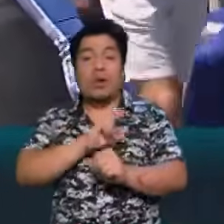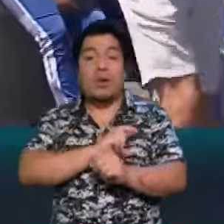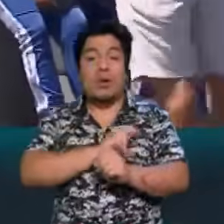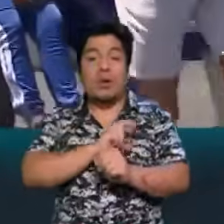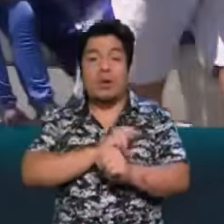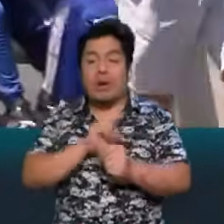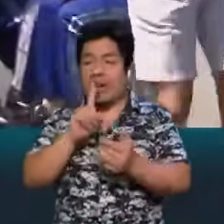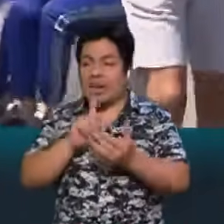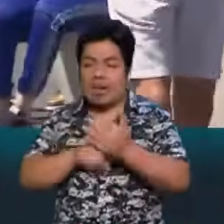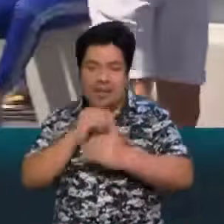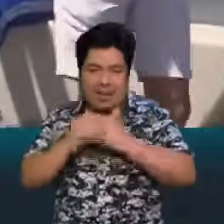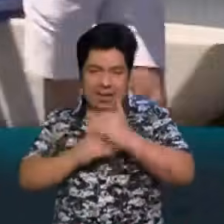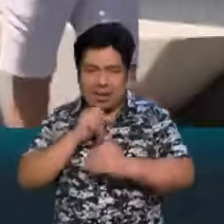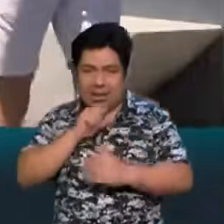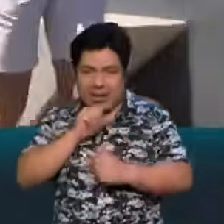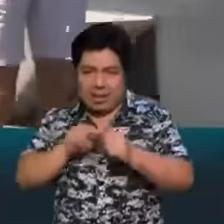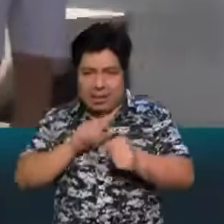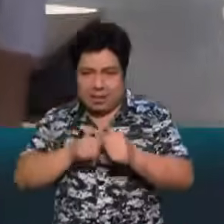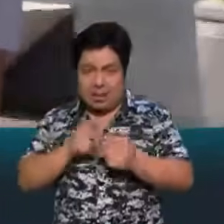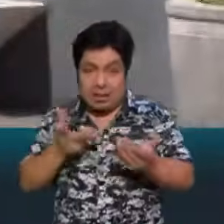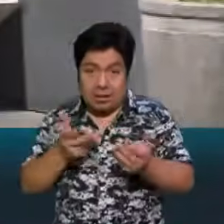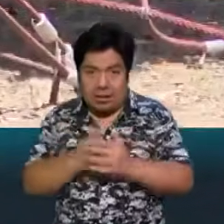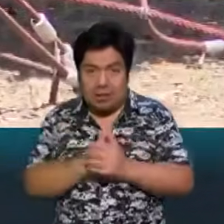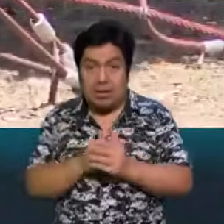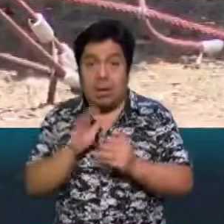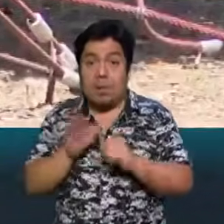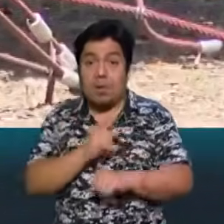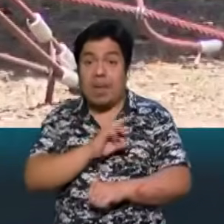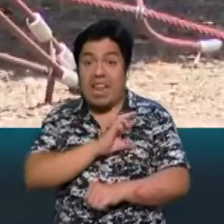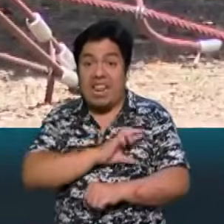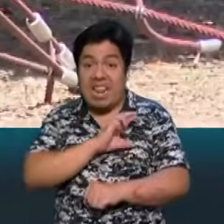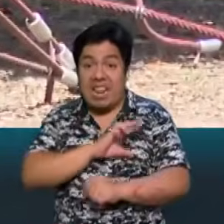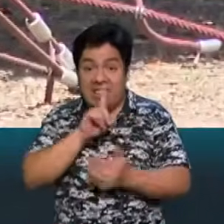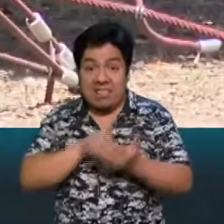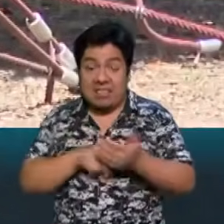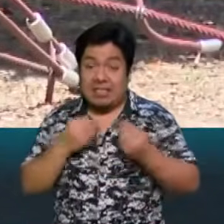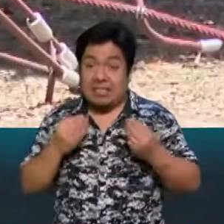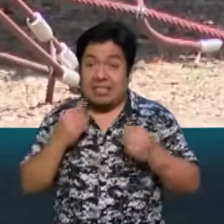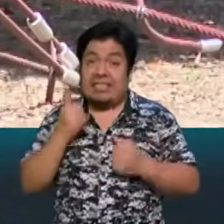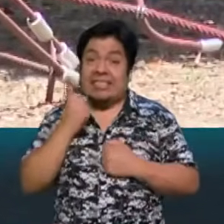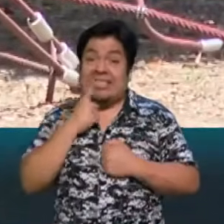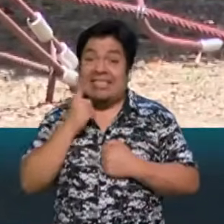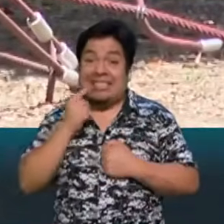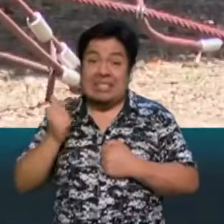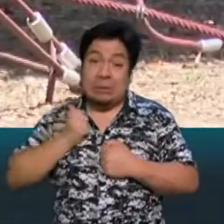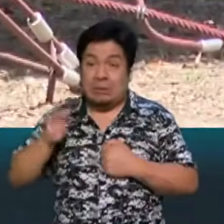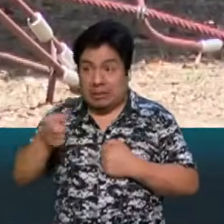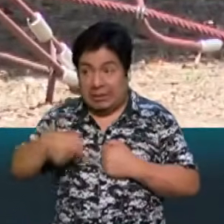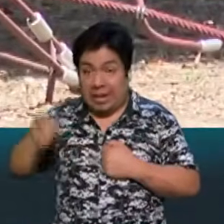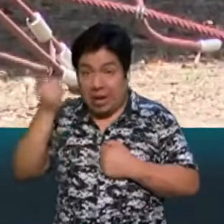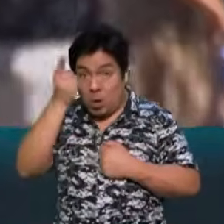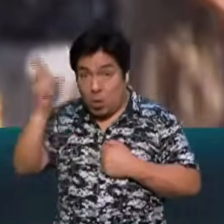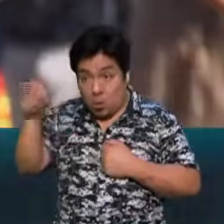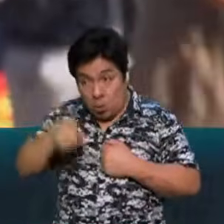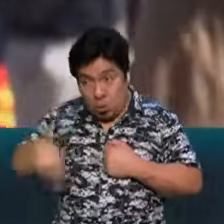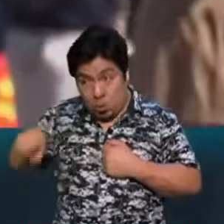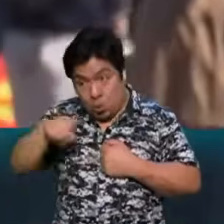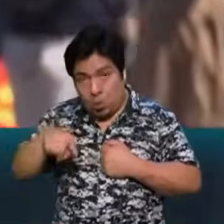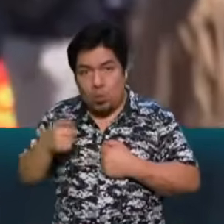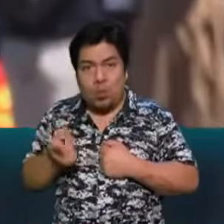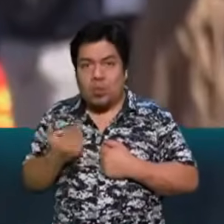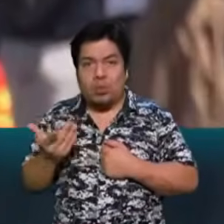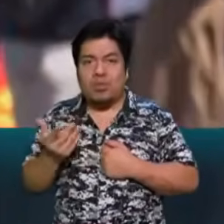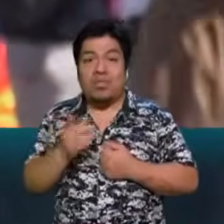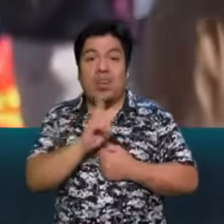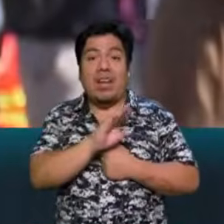arrendamiento tradicional, porque también en el arrendamiento hay muchos abusos. Hay muchos propietarios que no regresan